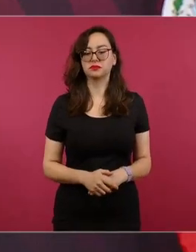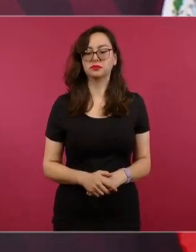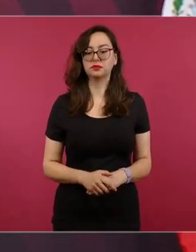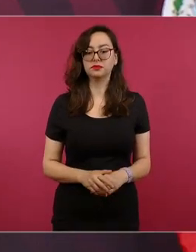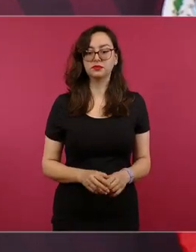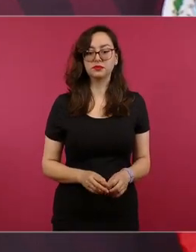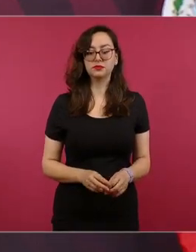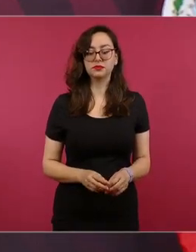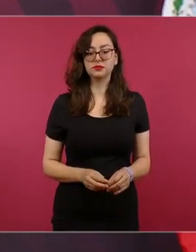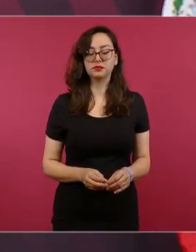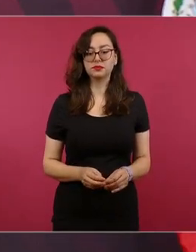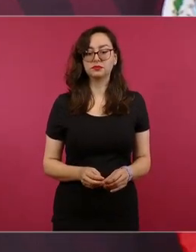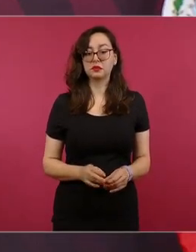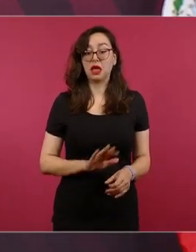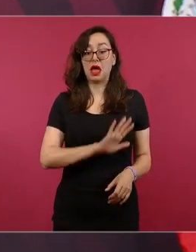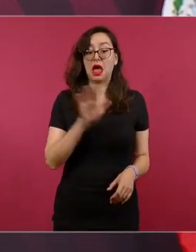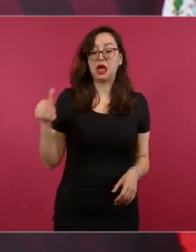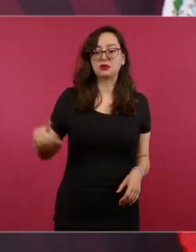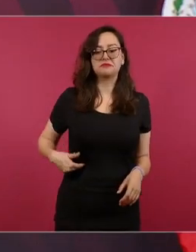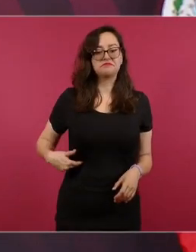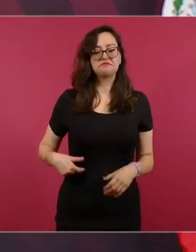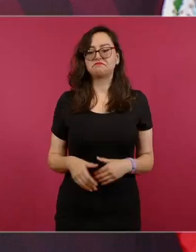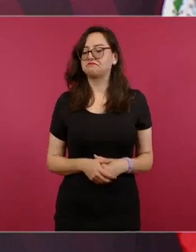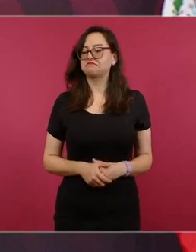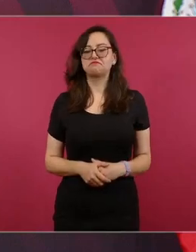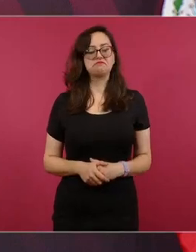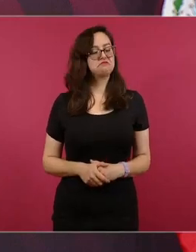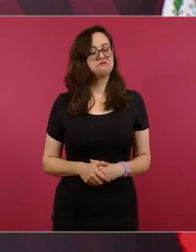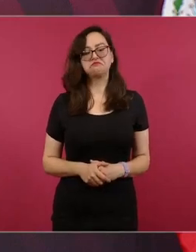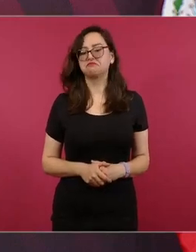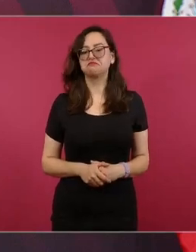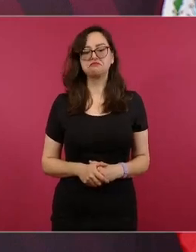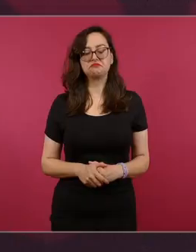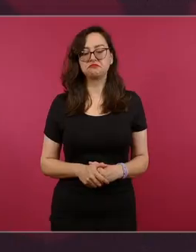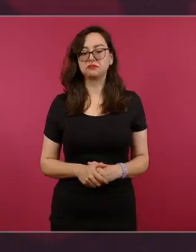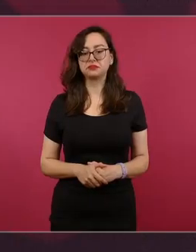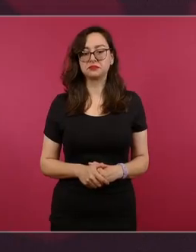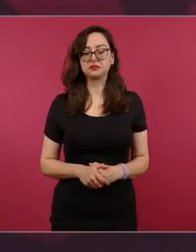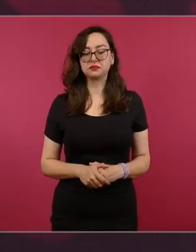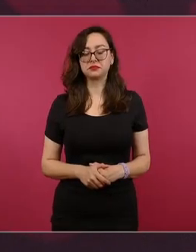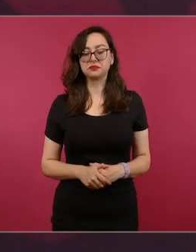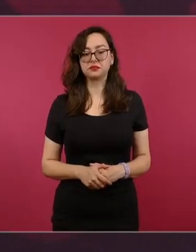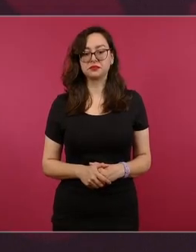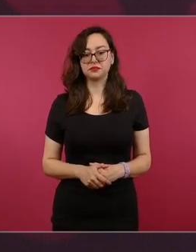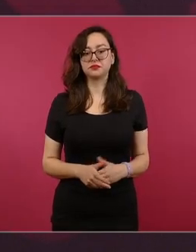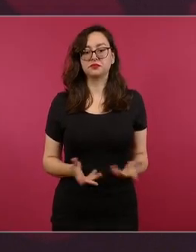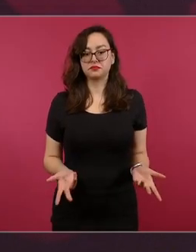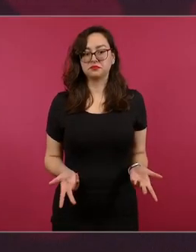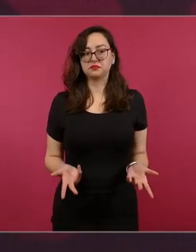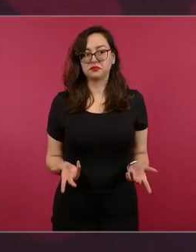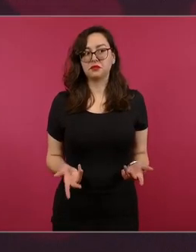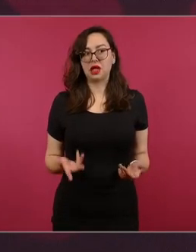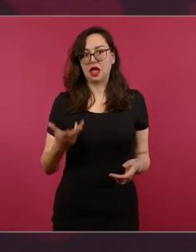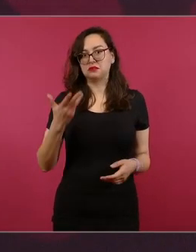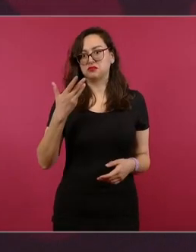que no fue un accidente, y doy testimonios.